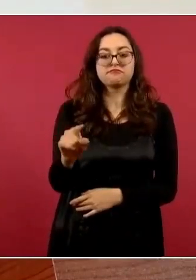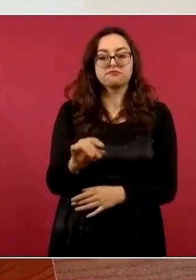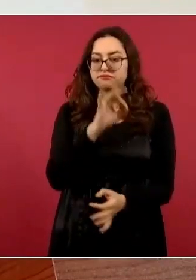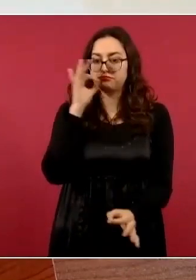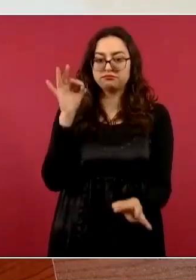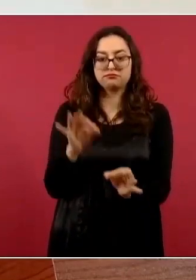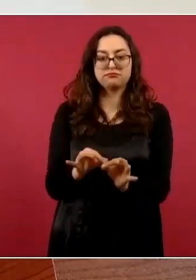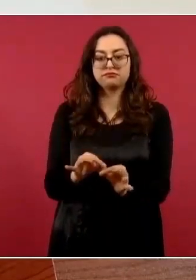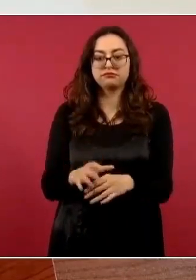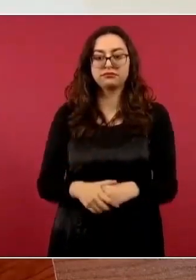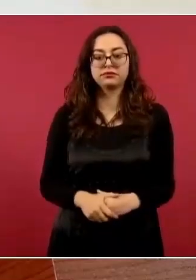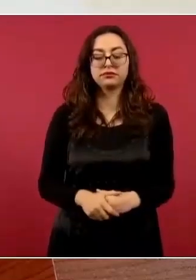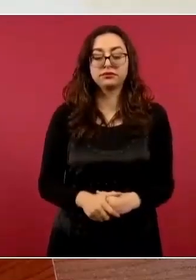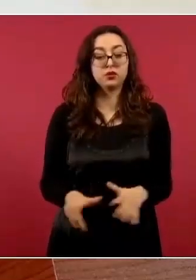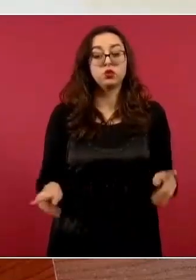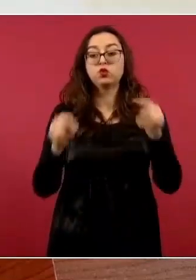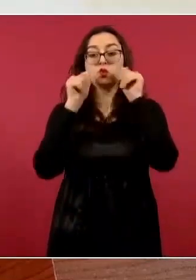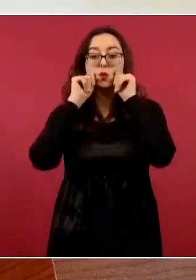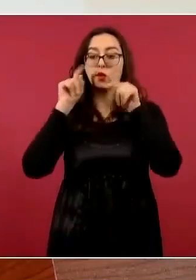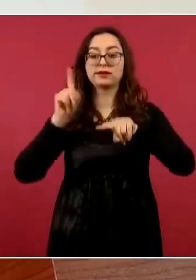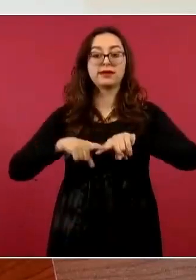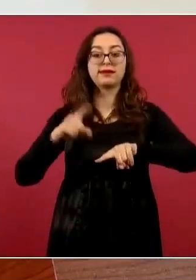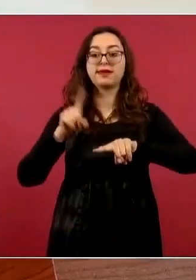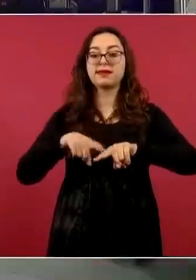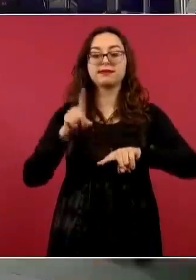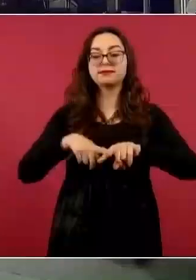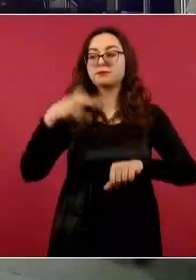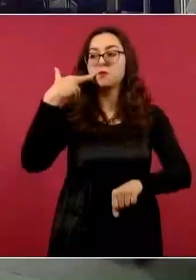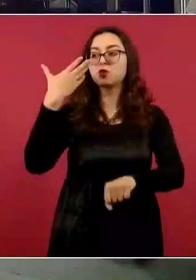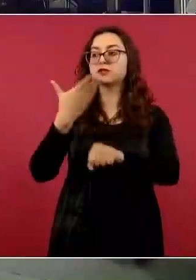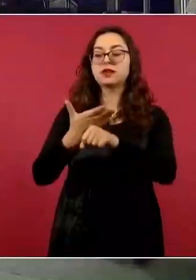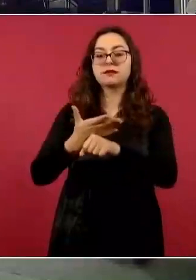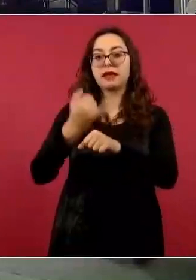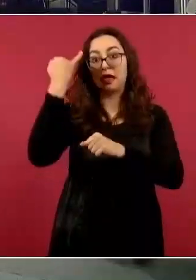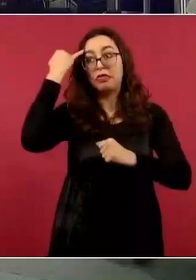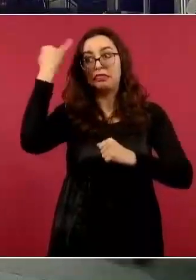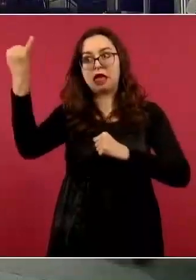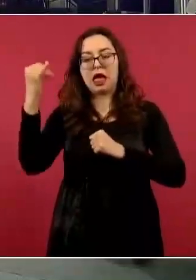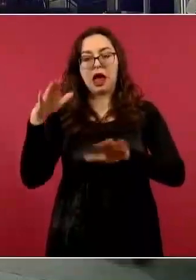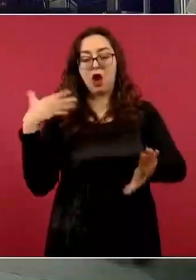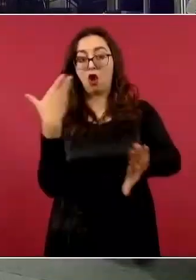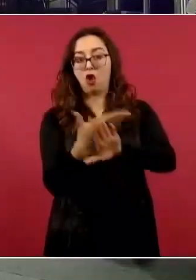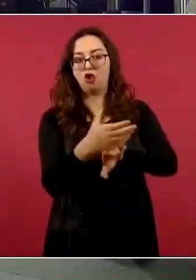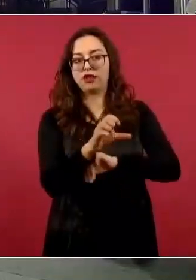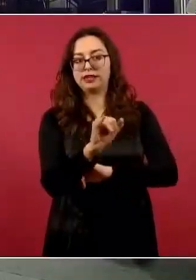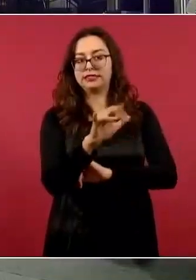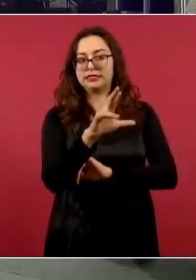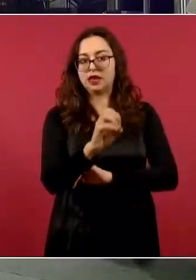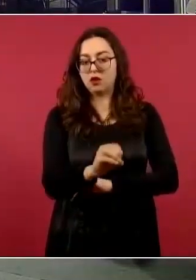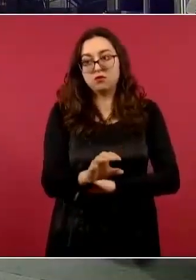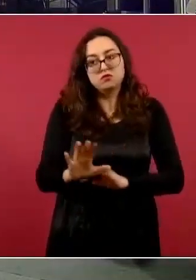y sea quien sea, no hay privilegios.